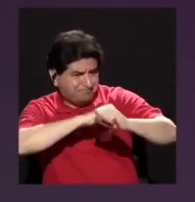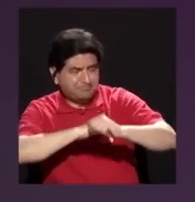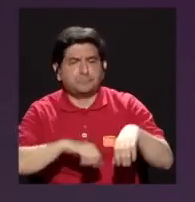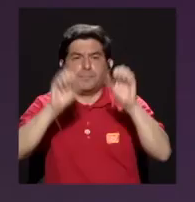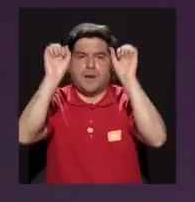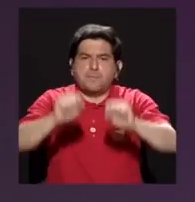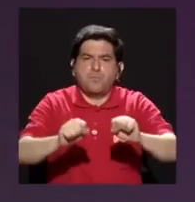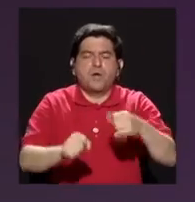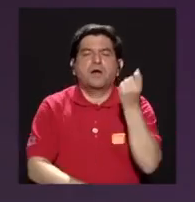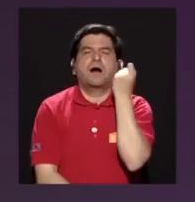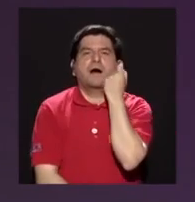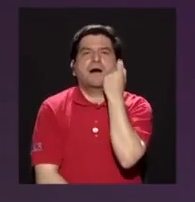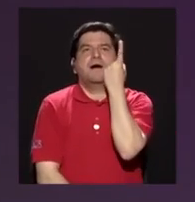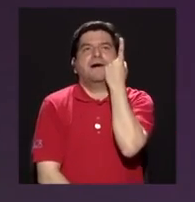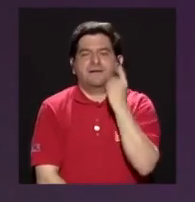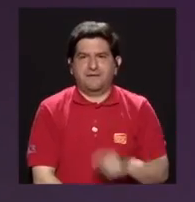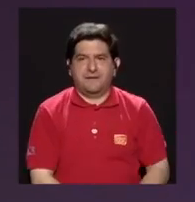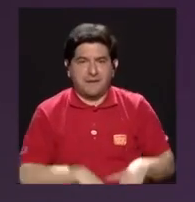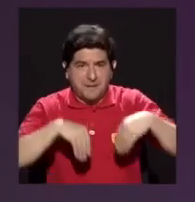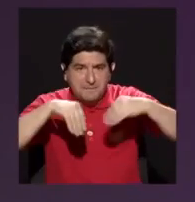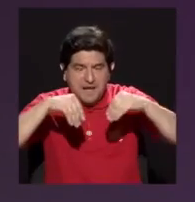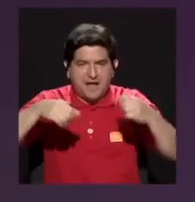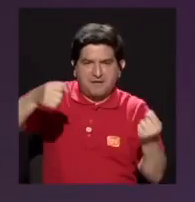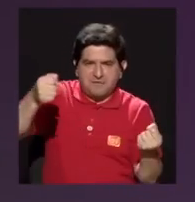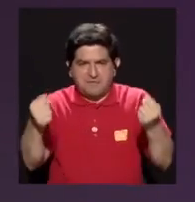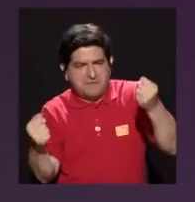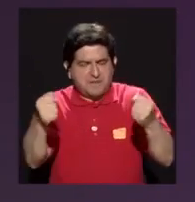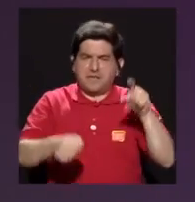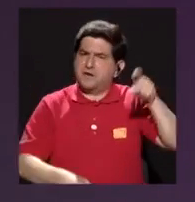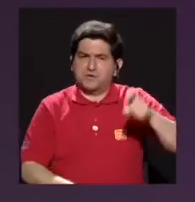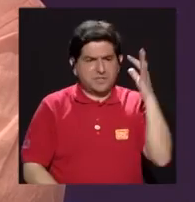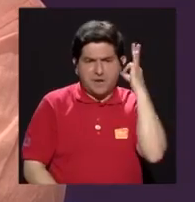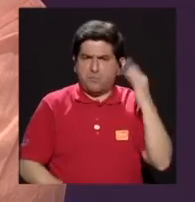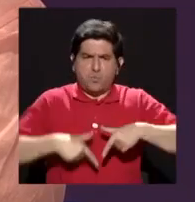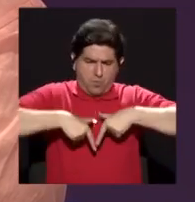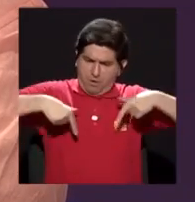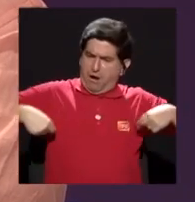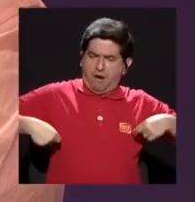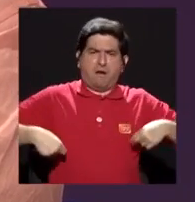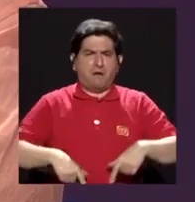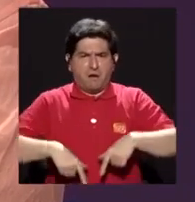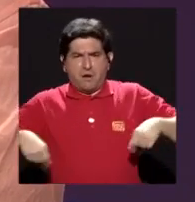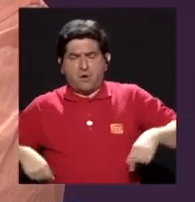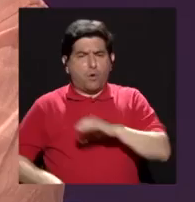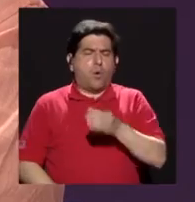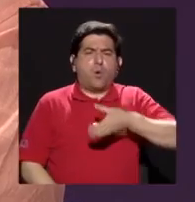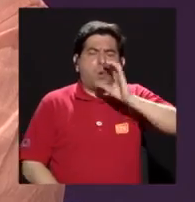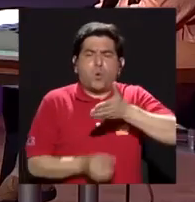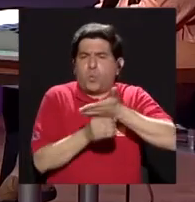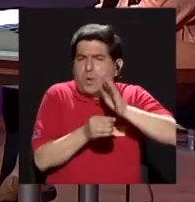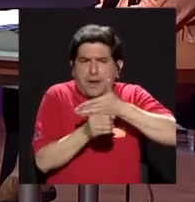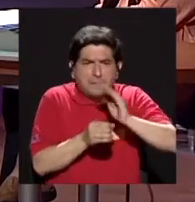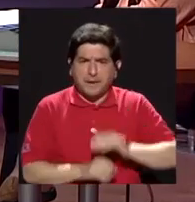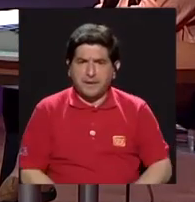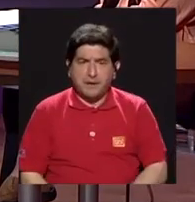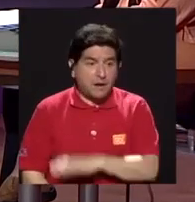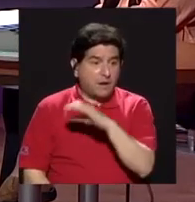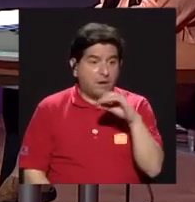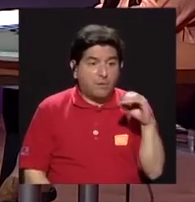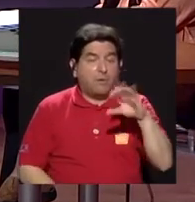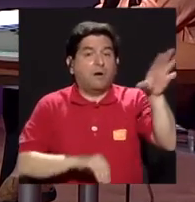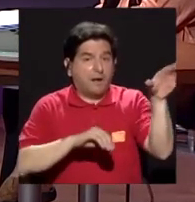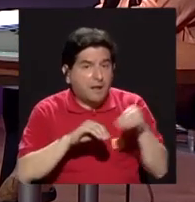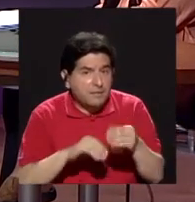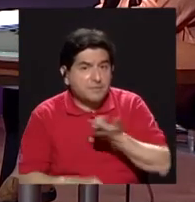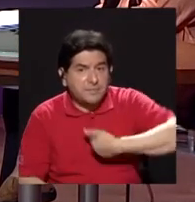puede llevar a comprender que para vender el tractor no se necesita a la mujer en bikini ni para tomarse la cerveza pero que además de eso